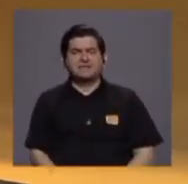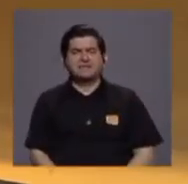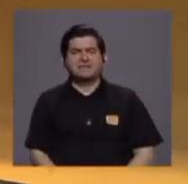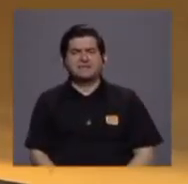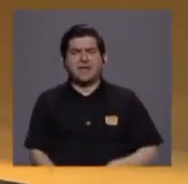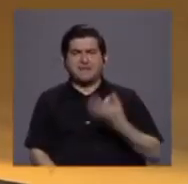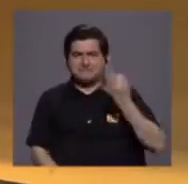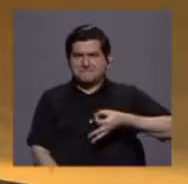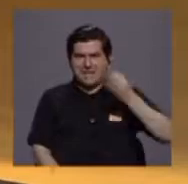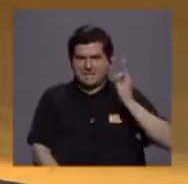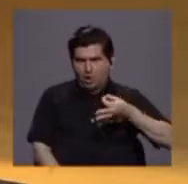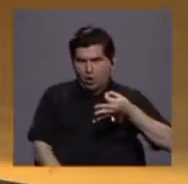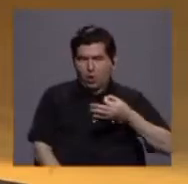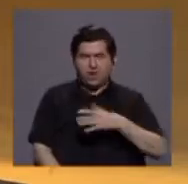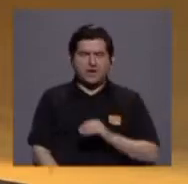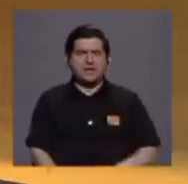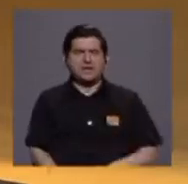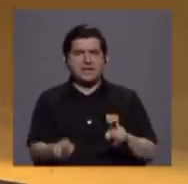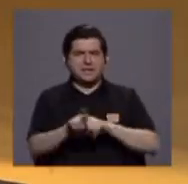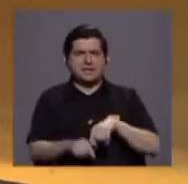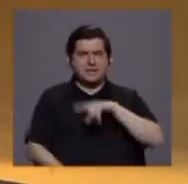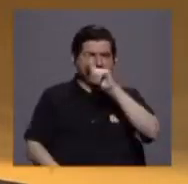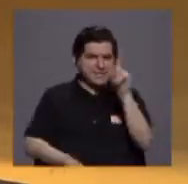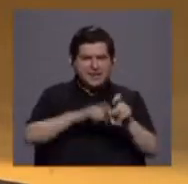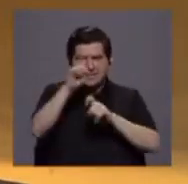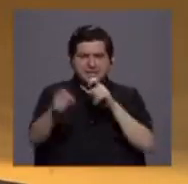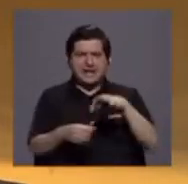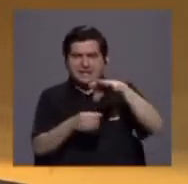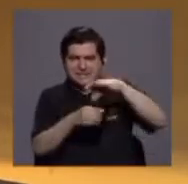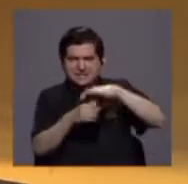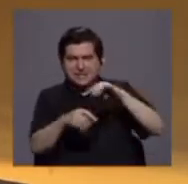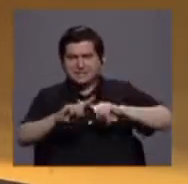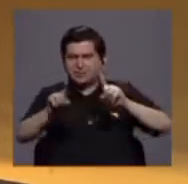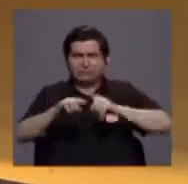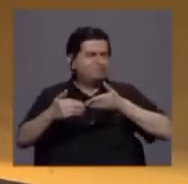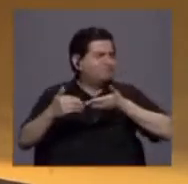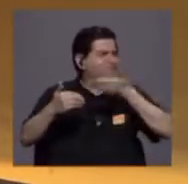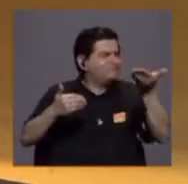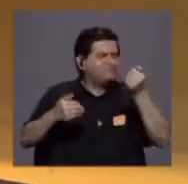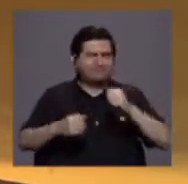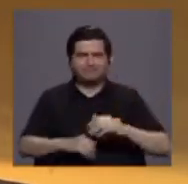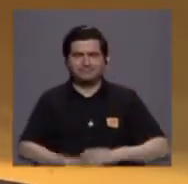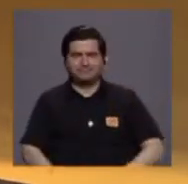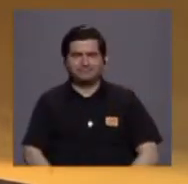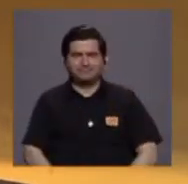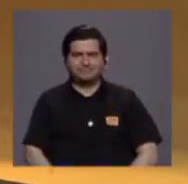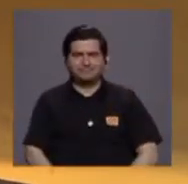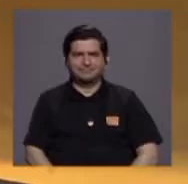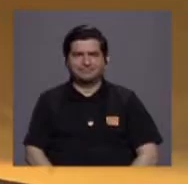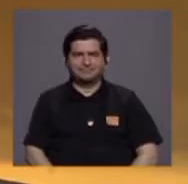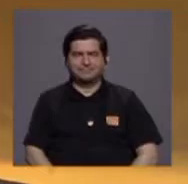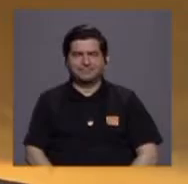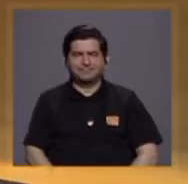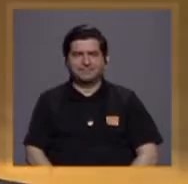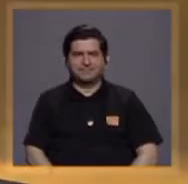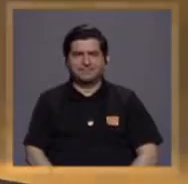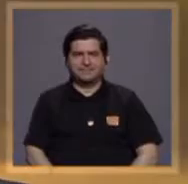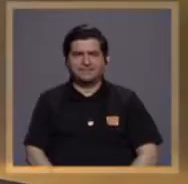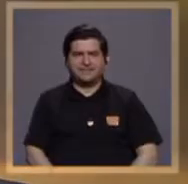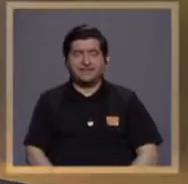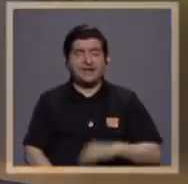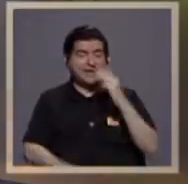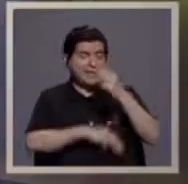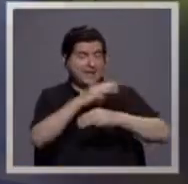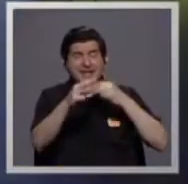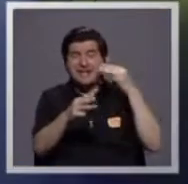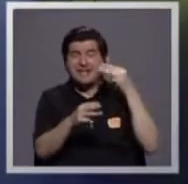Bitcoin y del censo agropecuario y tantas otras cosas. ¿Qué nos dice del